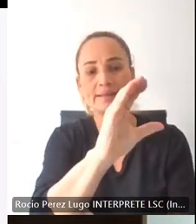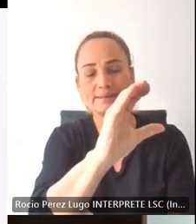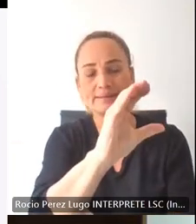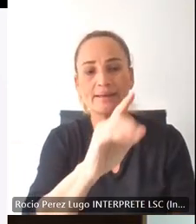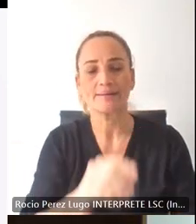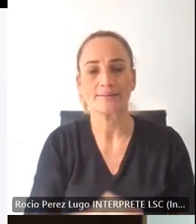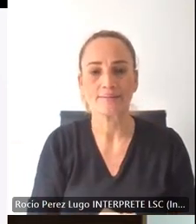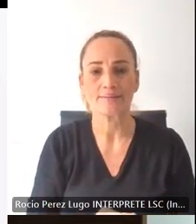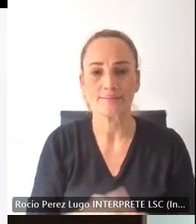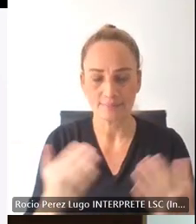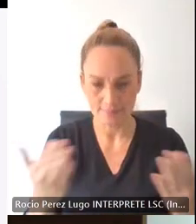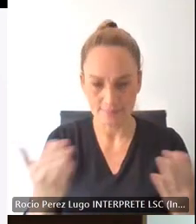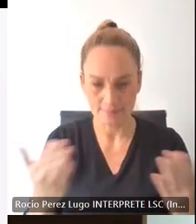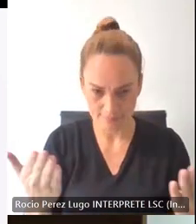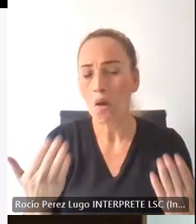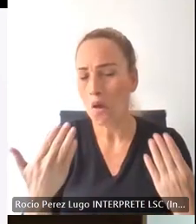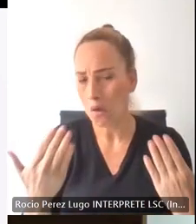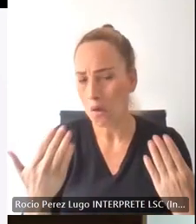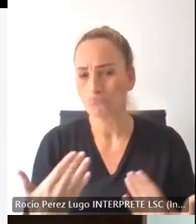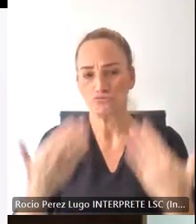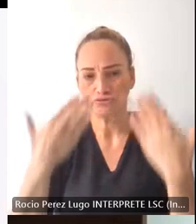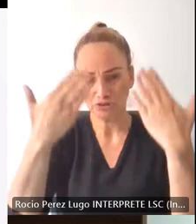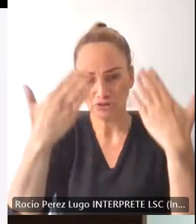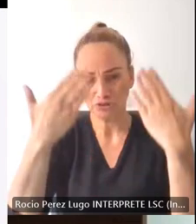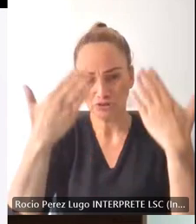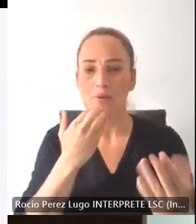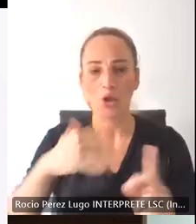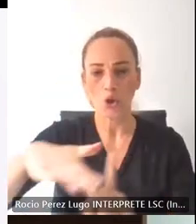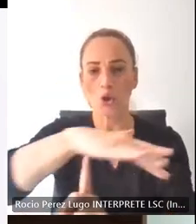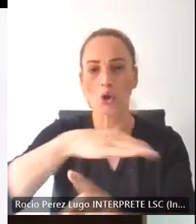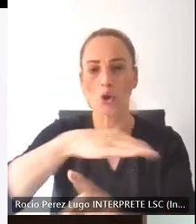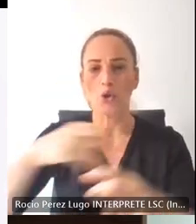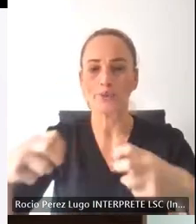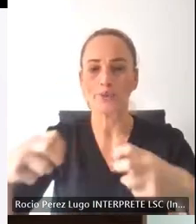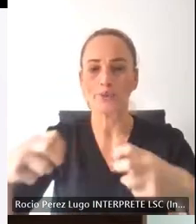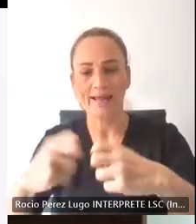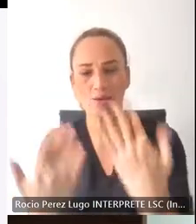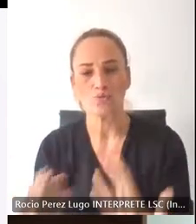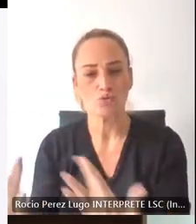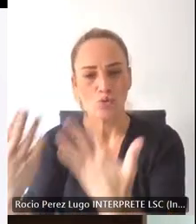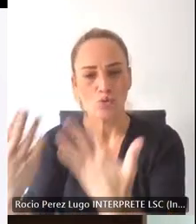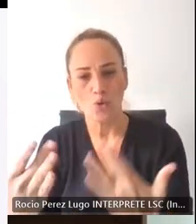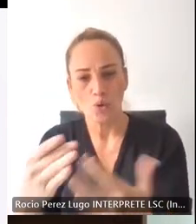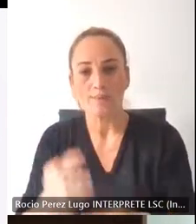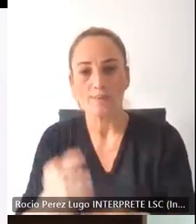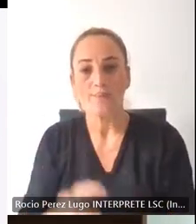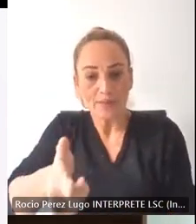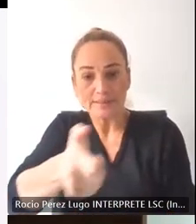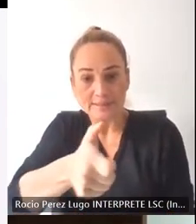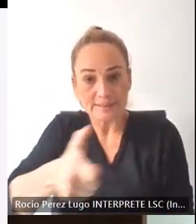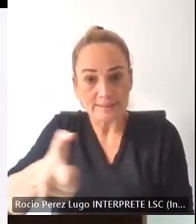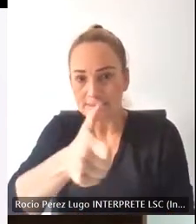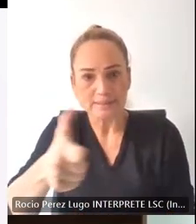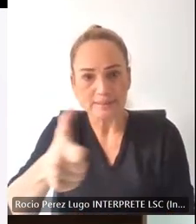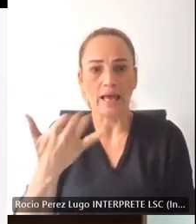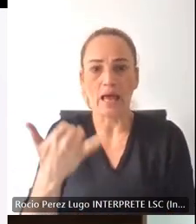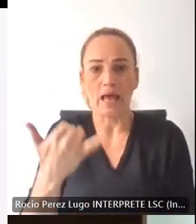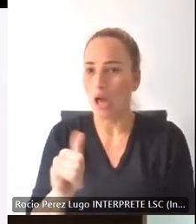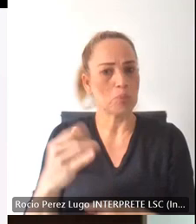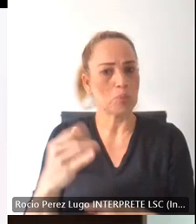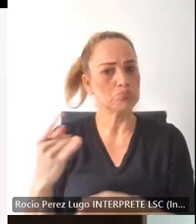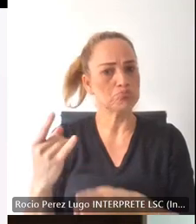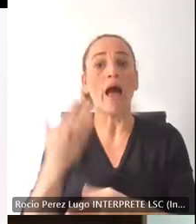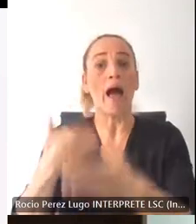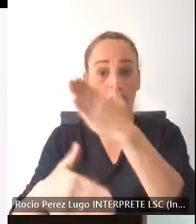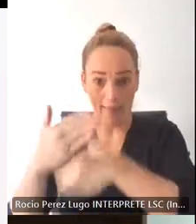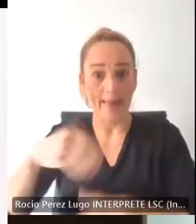Se me da un poquito más de seguridad con la parte eléctrica y por eso es un extintor que, aunque ya no se encuentra tanto como